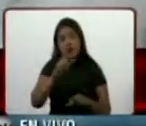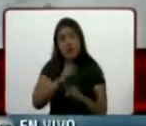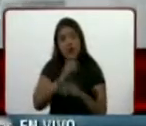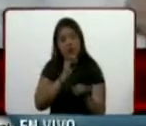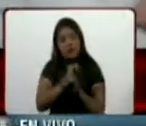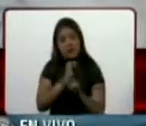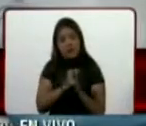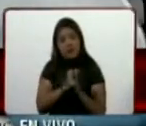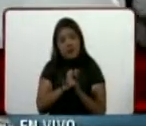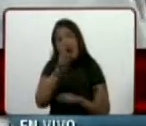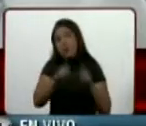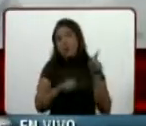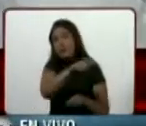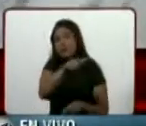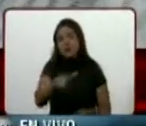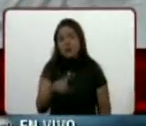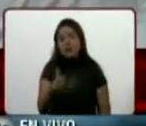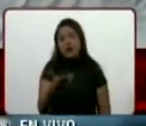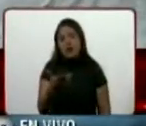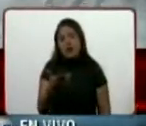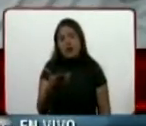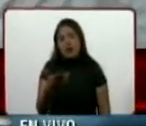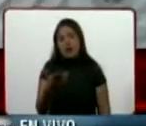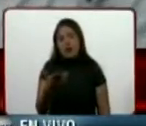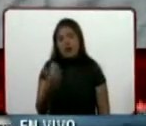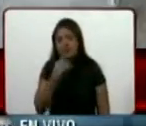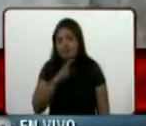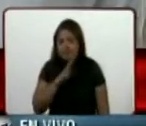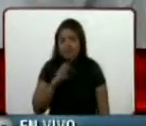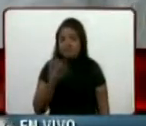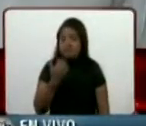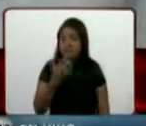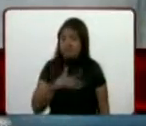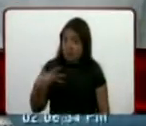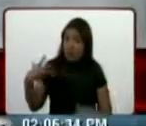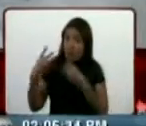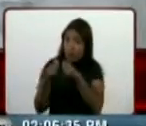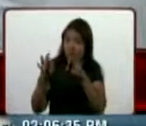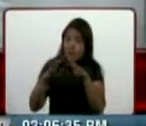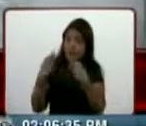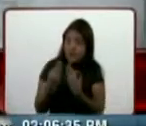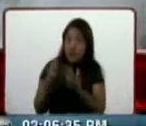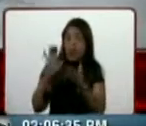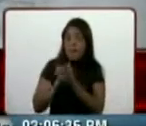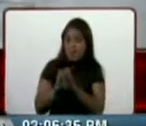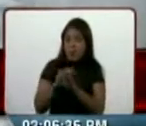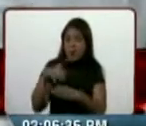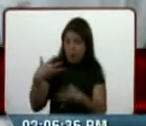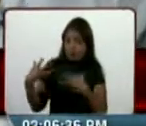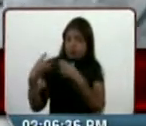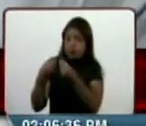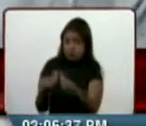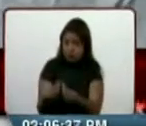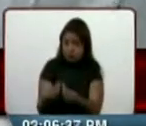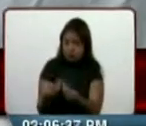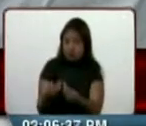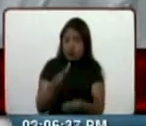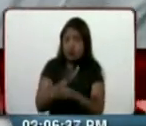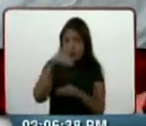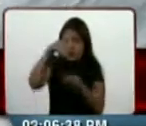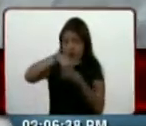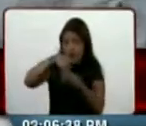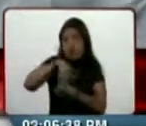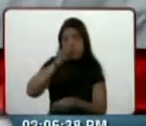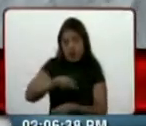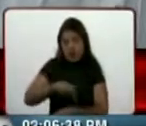delicado estado de salud, que sean acompañados por sus familiares, amigos que los puedan acompañar a realizar su derecho a voto. También